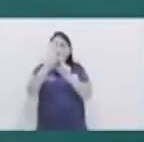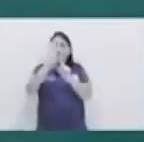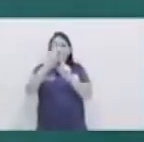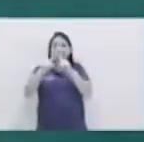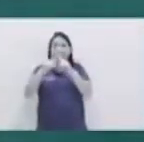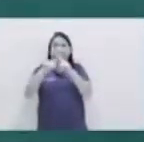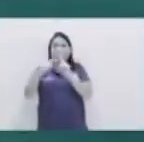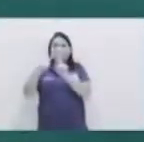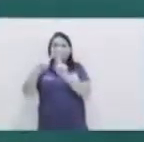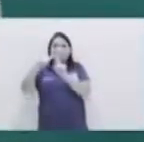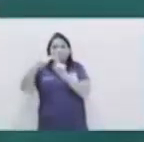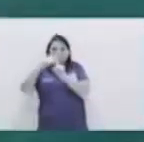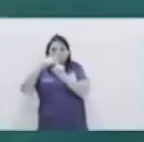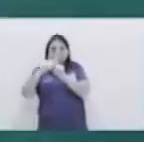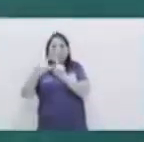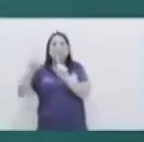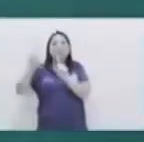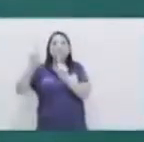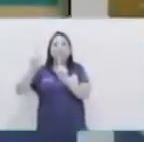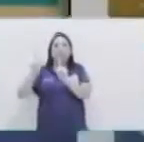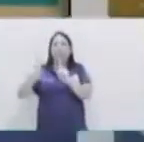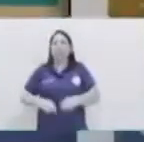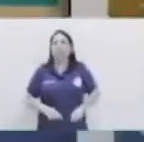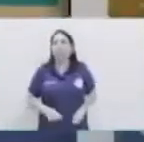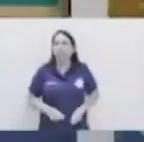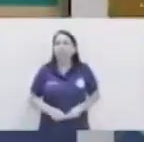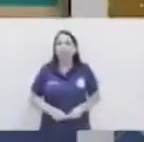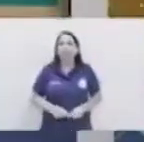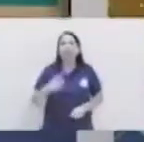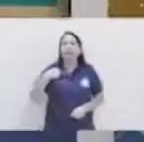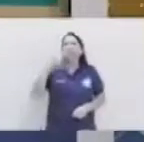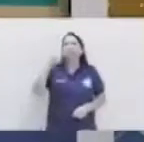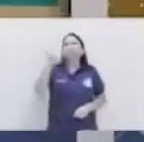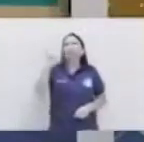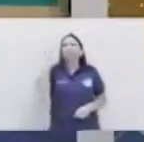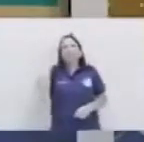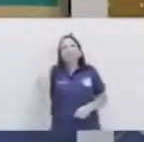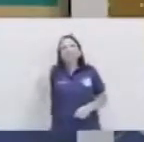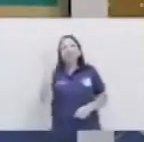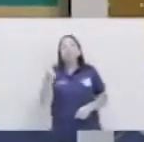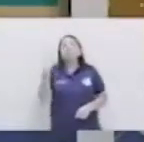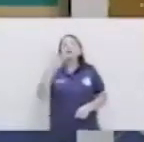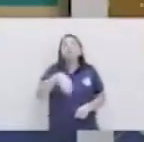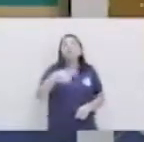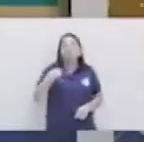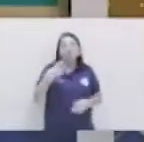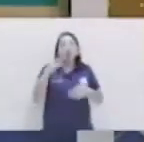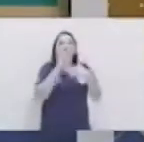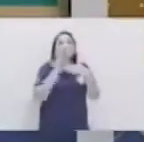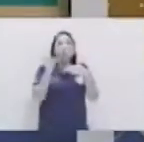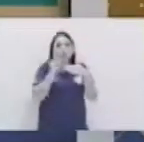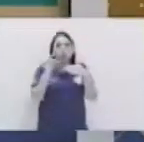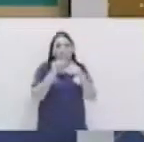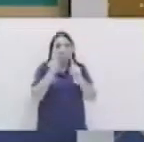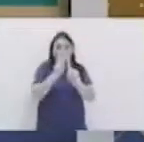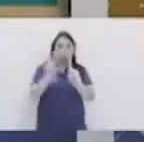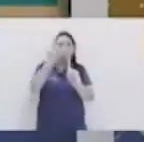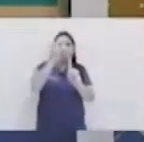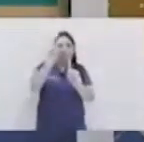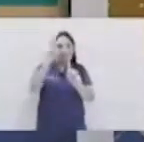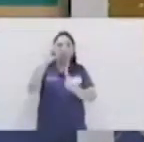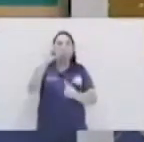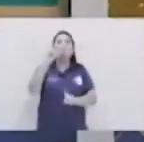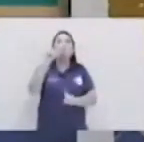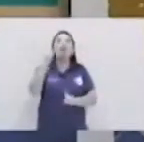y sé que regularmente será un término independiente. Ahora, ¿qué más tenemos que saber respecto a las funciones cuadráticas?